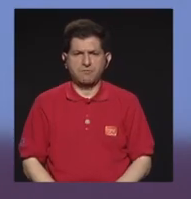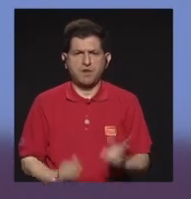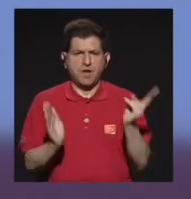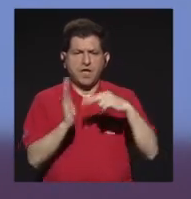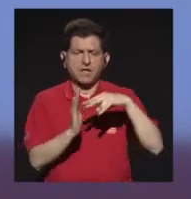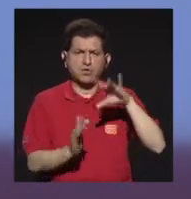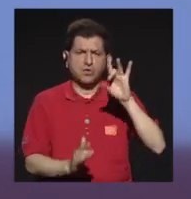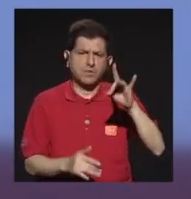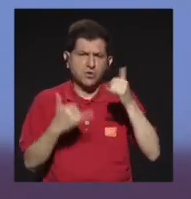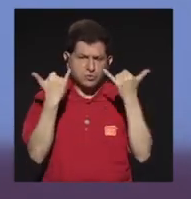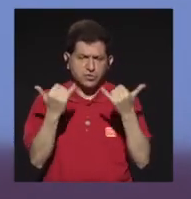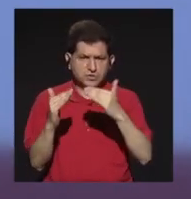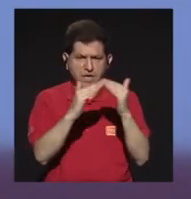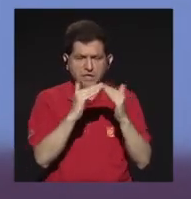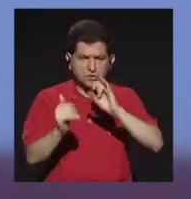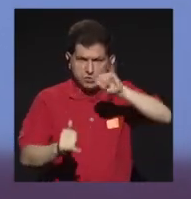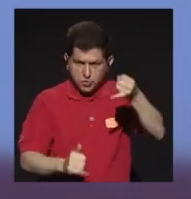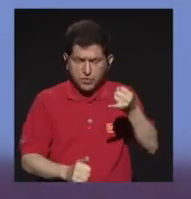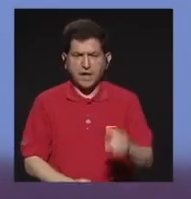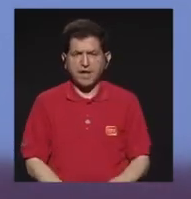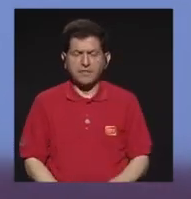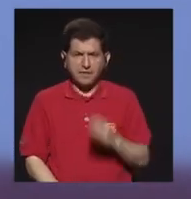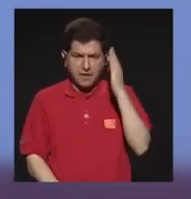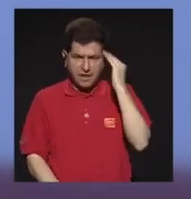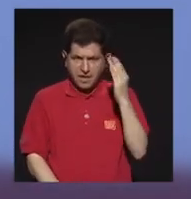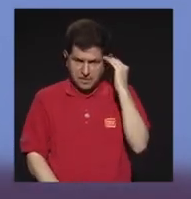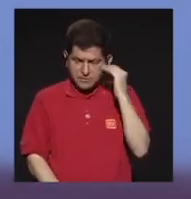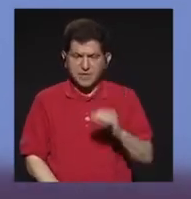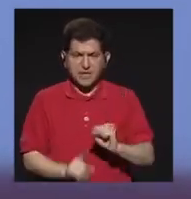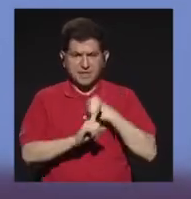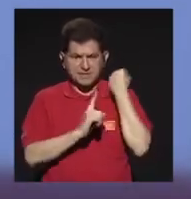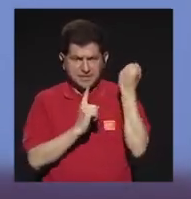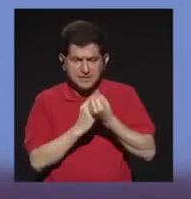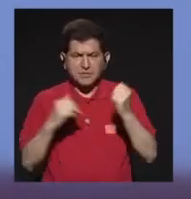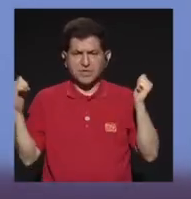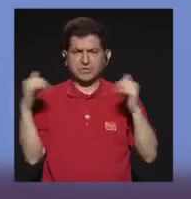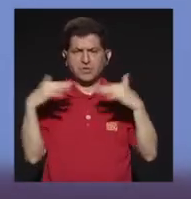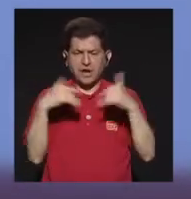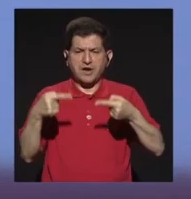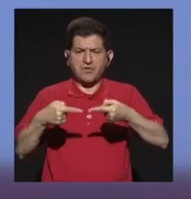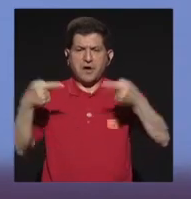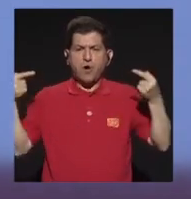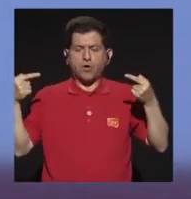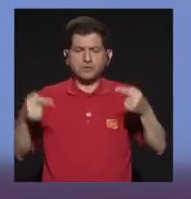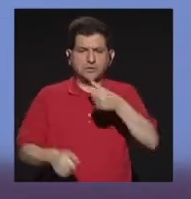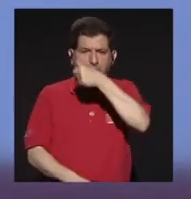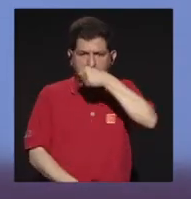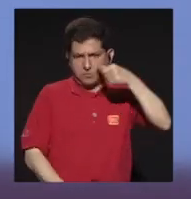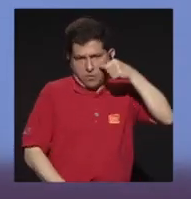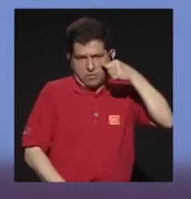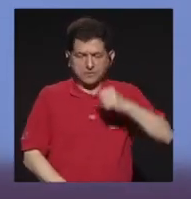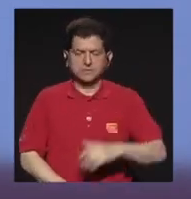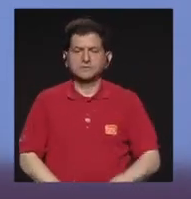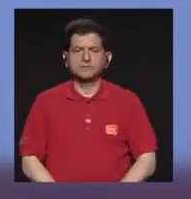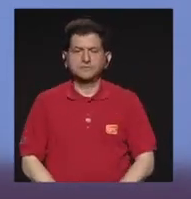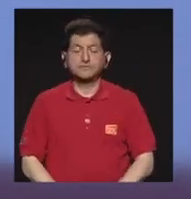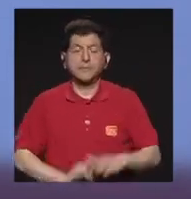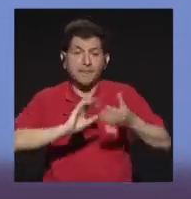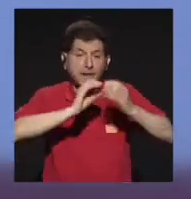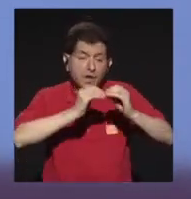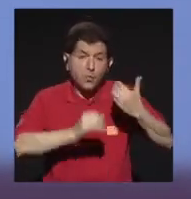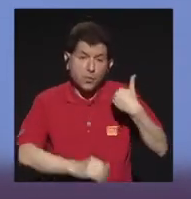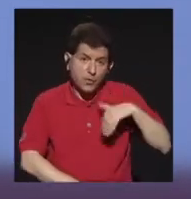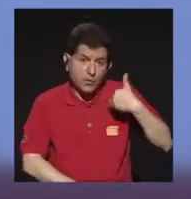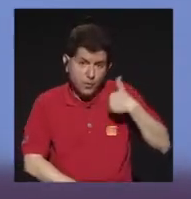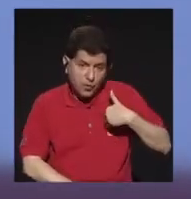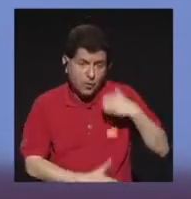2008 ciudad juárez estaba viviendo la versión local de la guerra contra las drogas y el número de